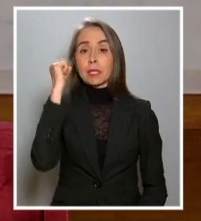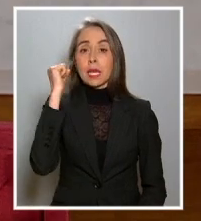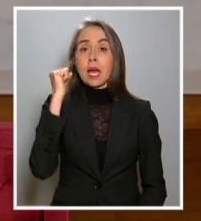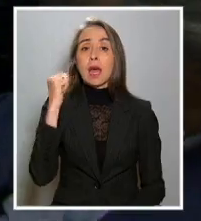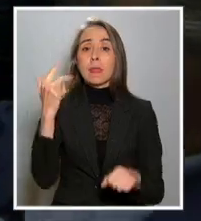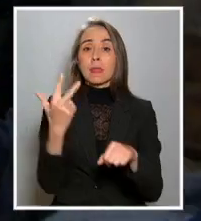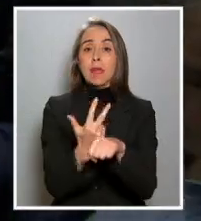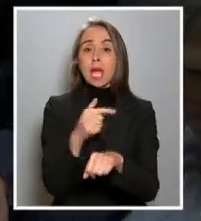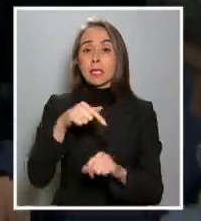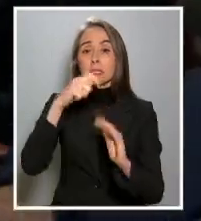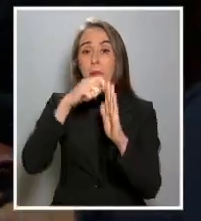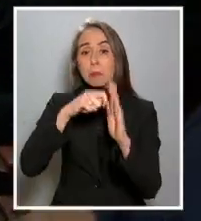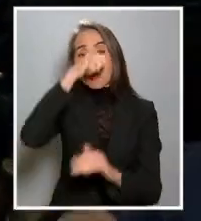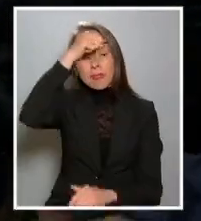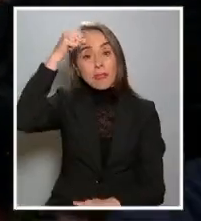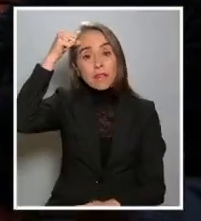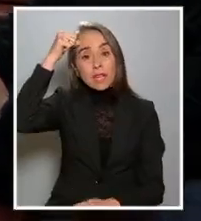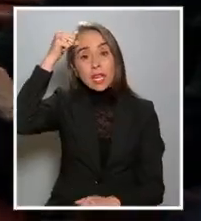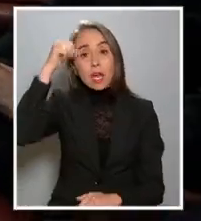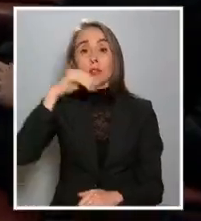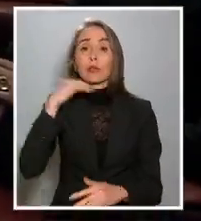verano.